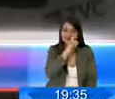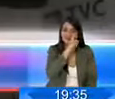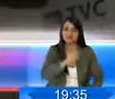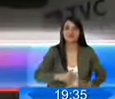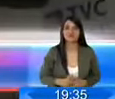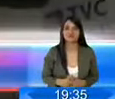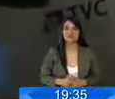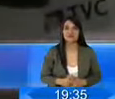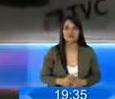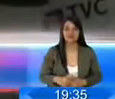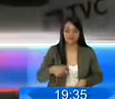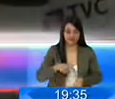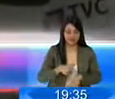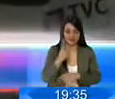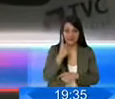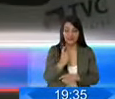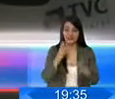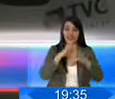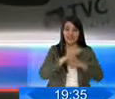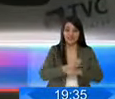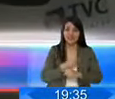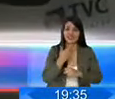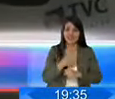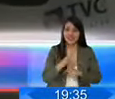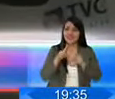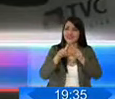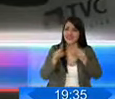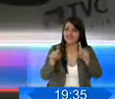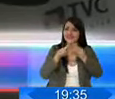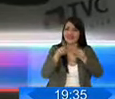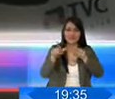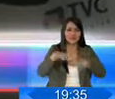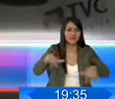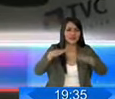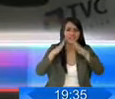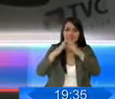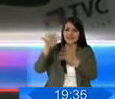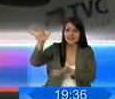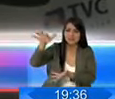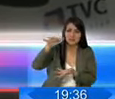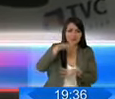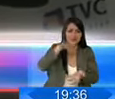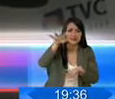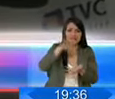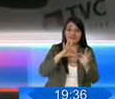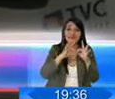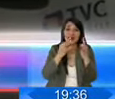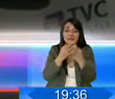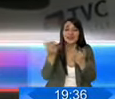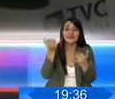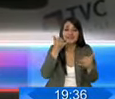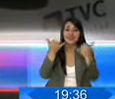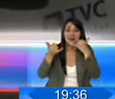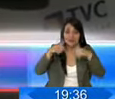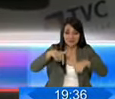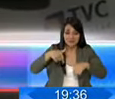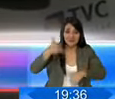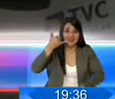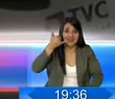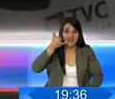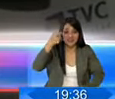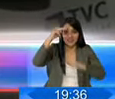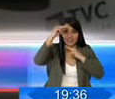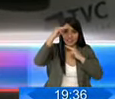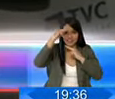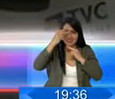Son exactamente las 11 de la noche y hemos recorrido diferentes puntos de la capital, pues muchas familias han comunicado con nuestro medio para hacer llegar